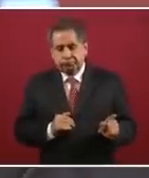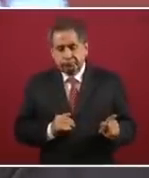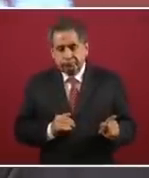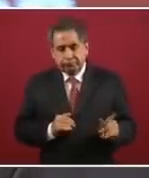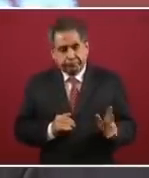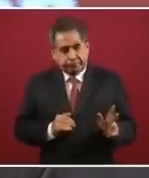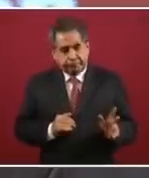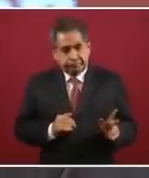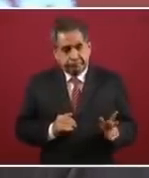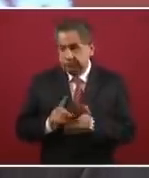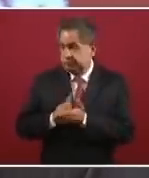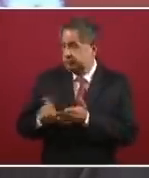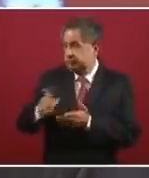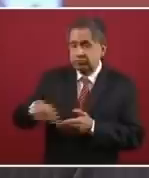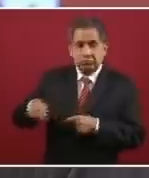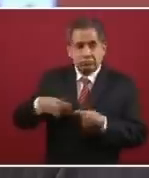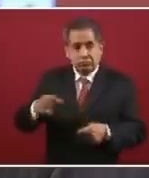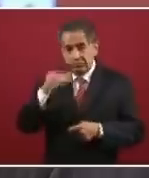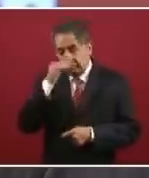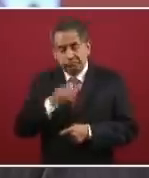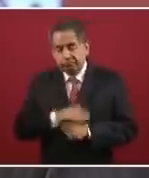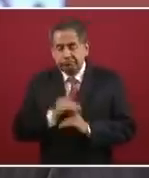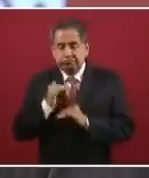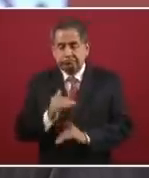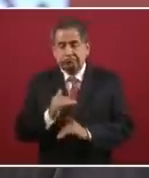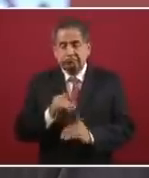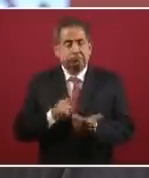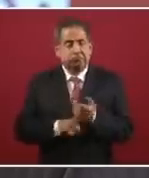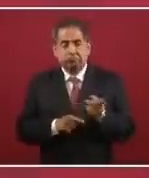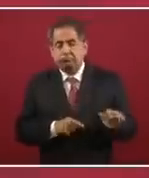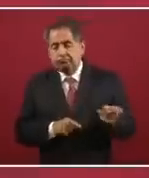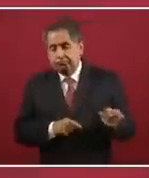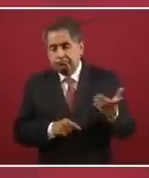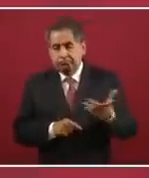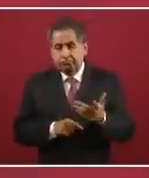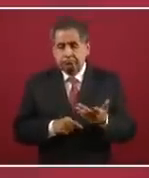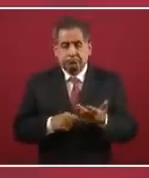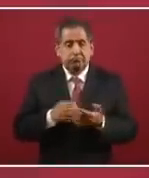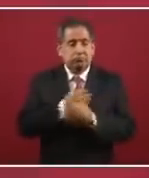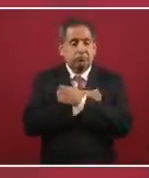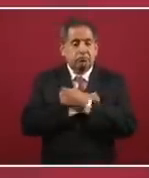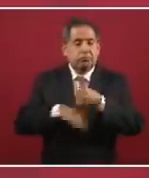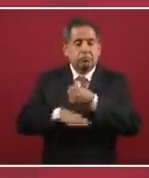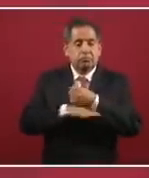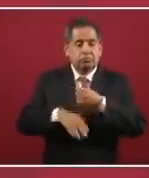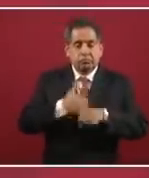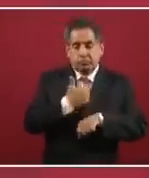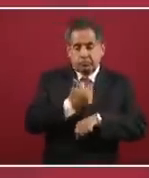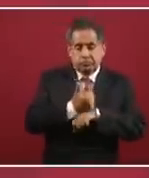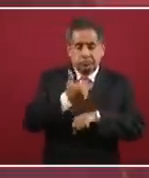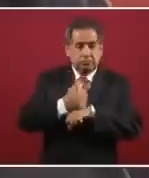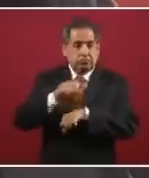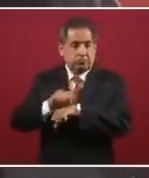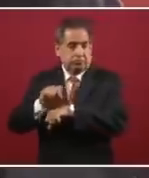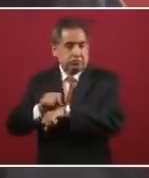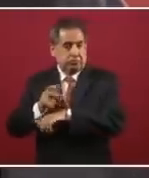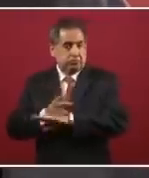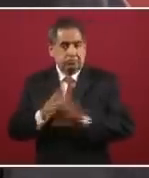ese derecho solo a educación básica. Ahí